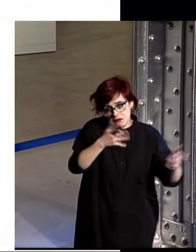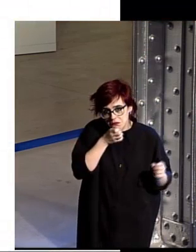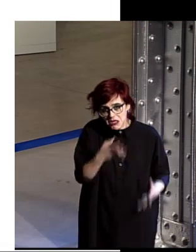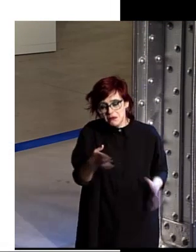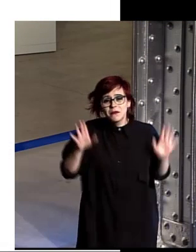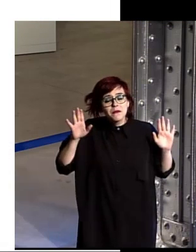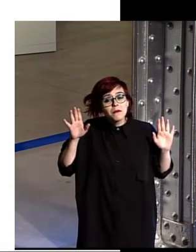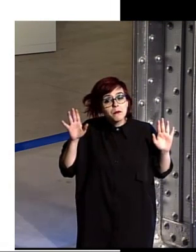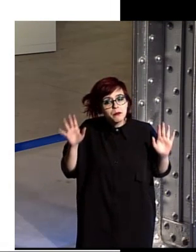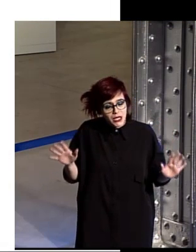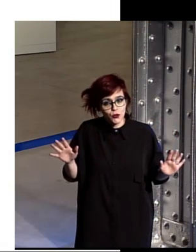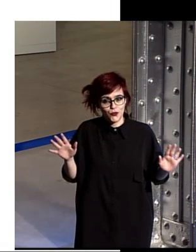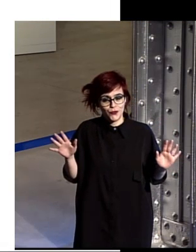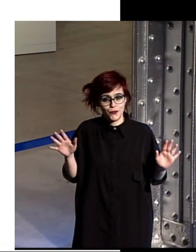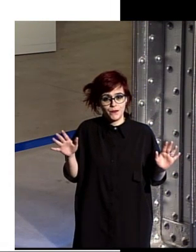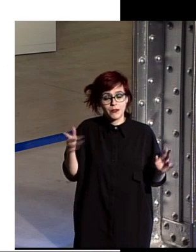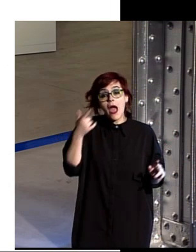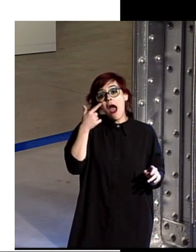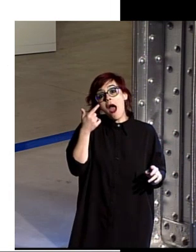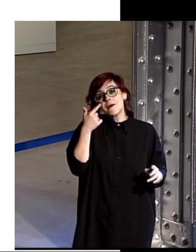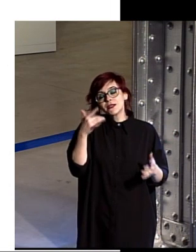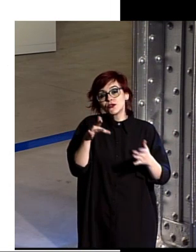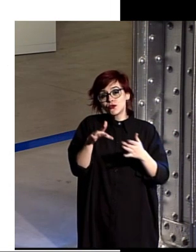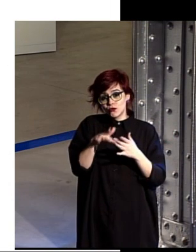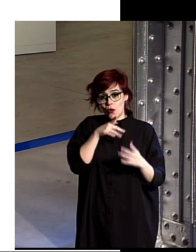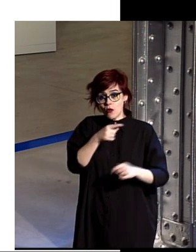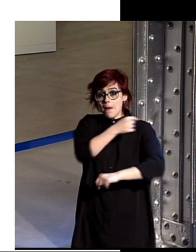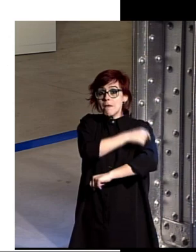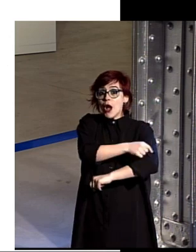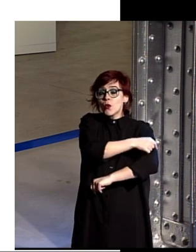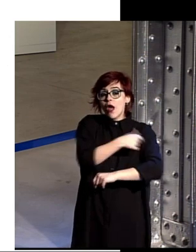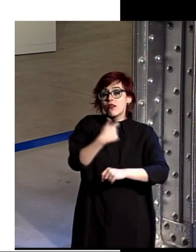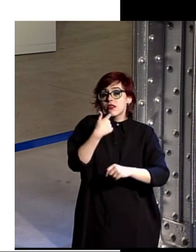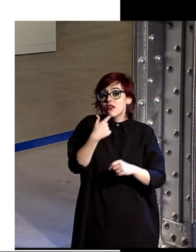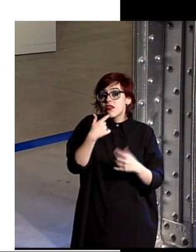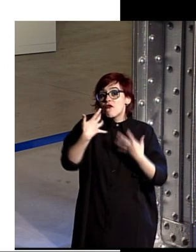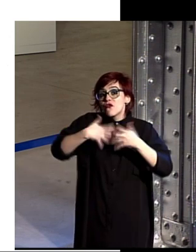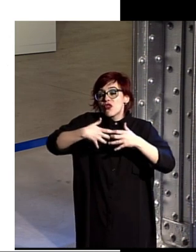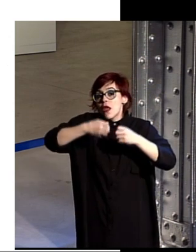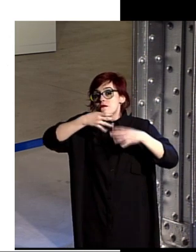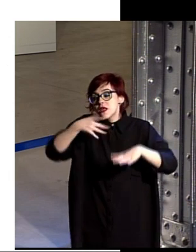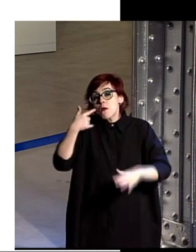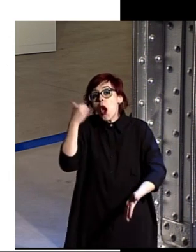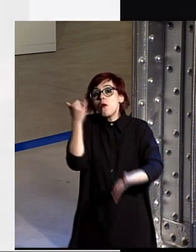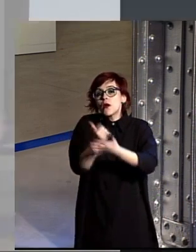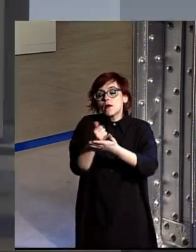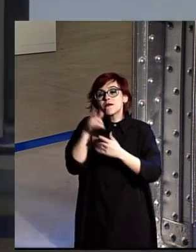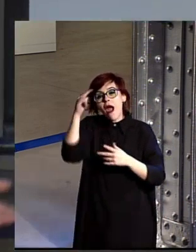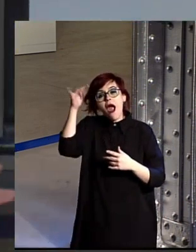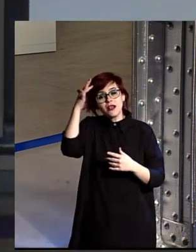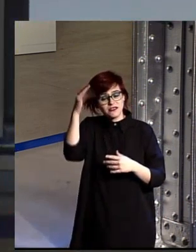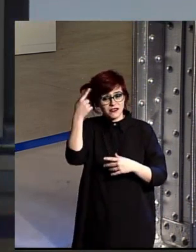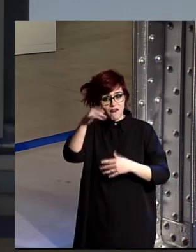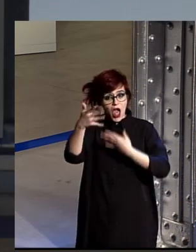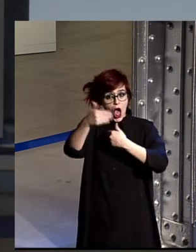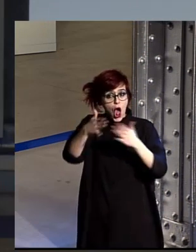también muchísimo, pero a ver quién es el guapo que se pincha una vacuna que le han dicho que han inactivado bien, a ver qué problema hay, si hay un lote que no funciona bien,